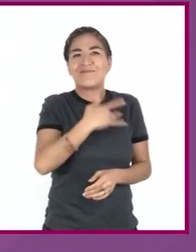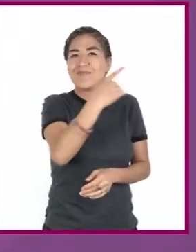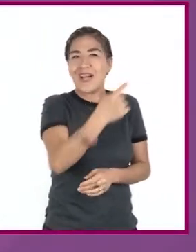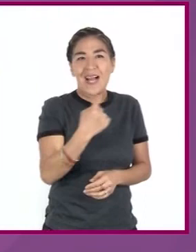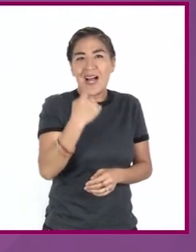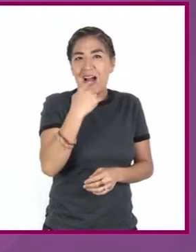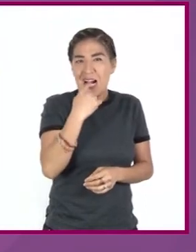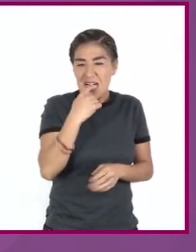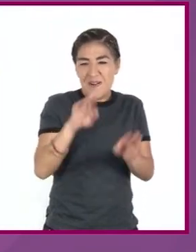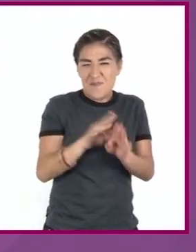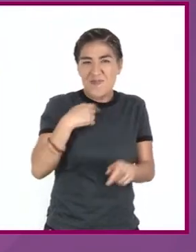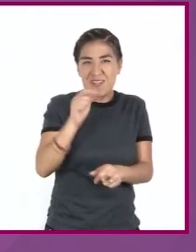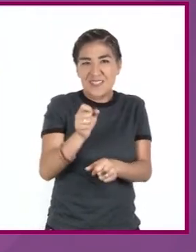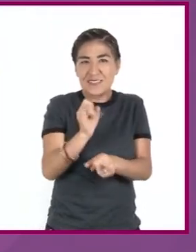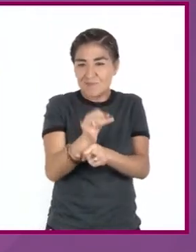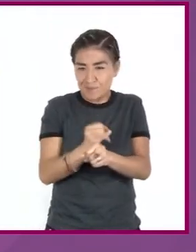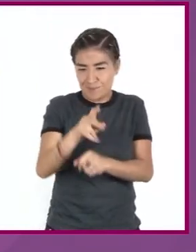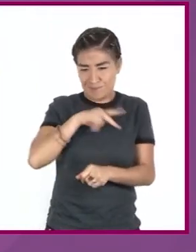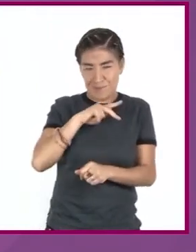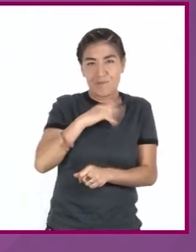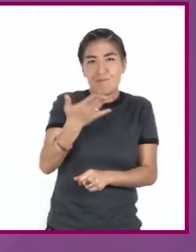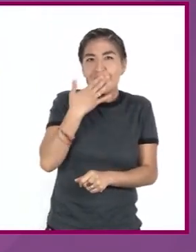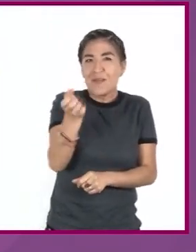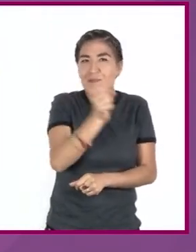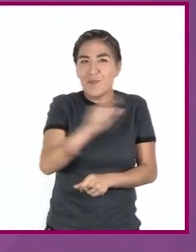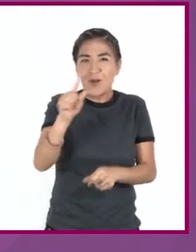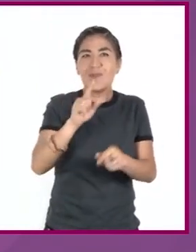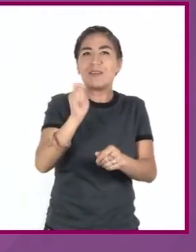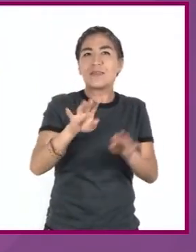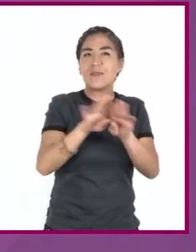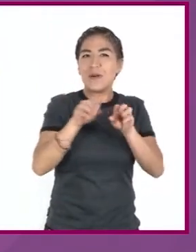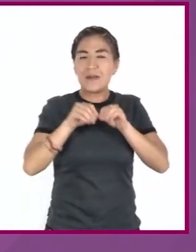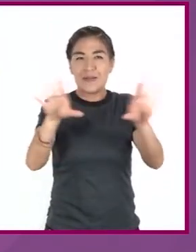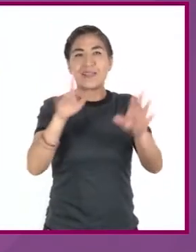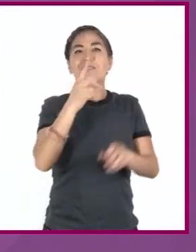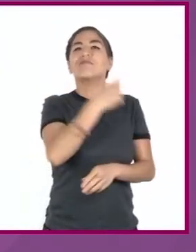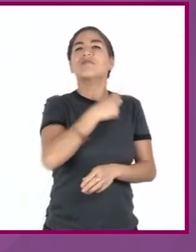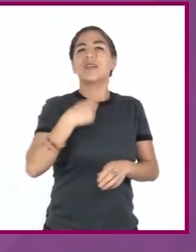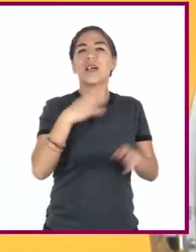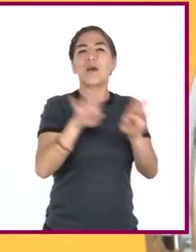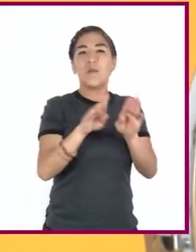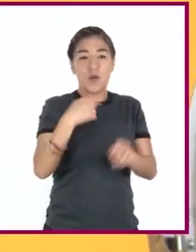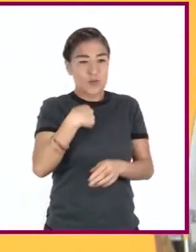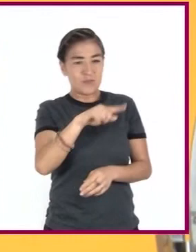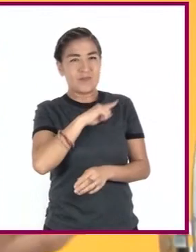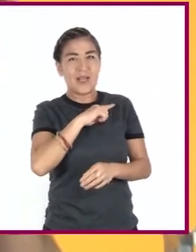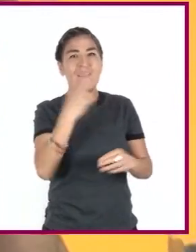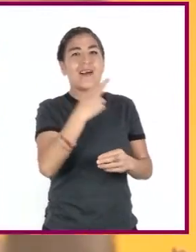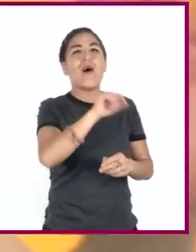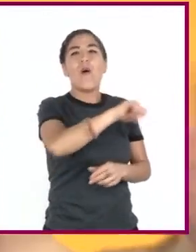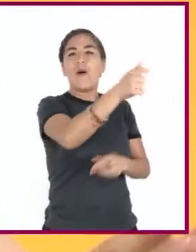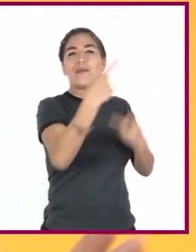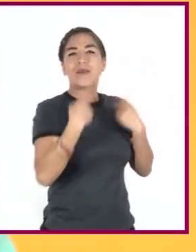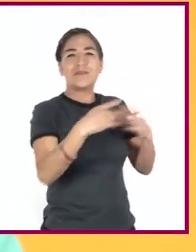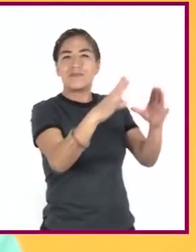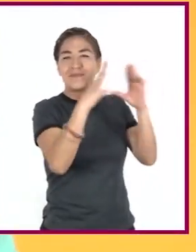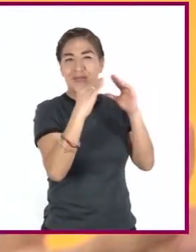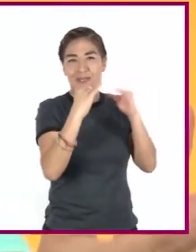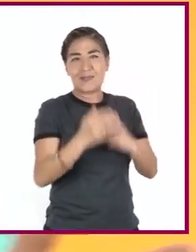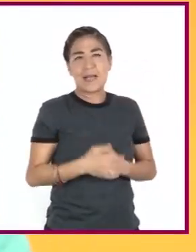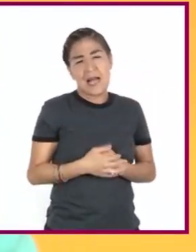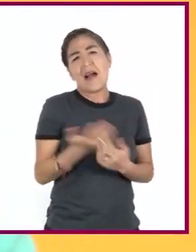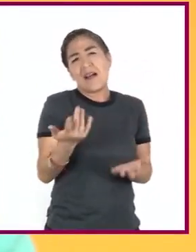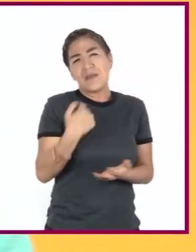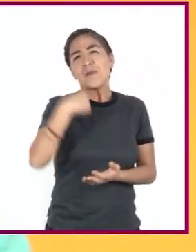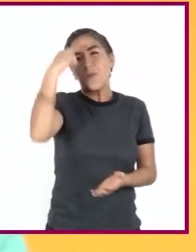mis propias investigaciones con éxito. Pensaba que siempre debía estar guiado por alguien más. Bueno, pero sin embargo, me imagino